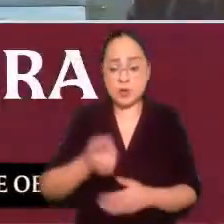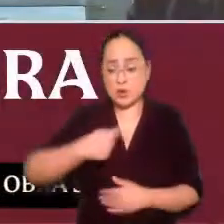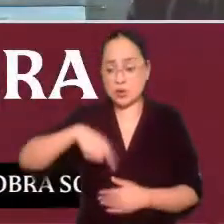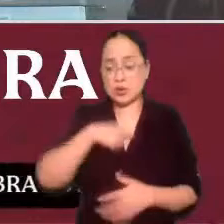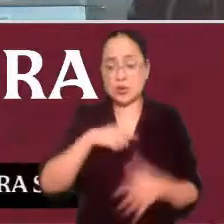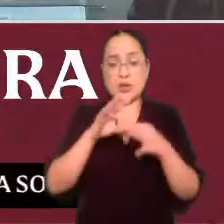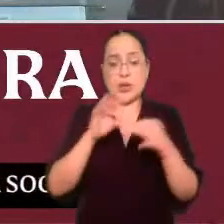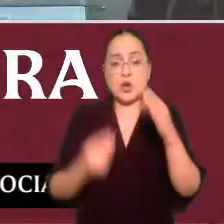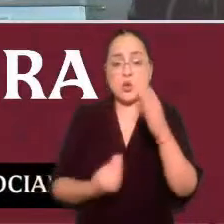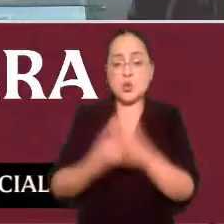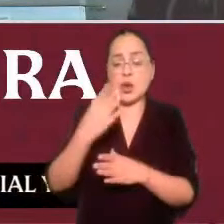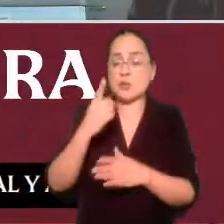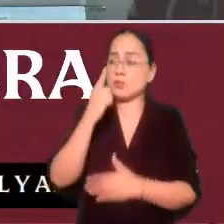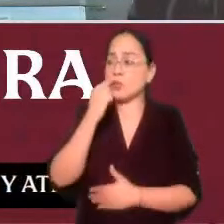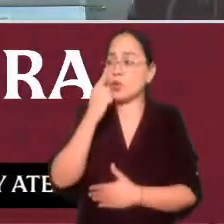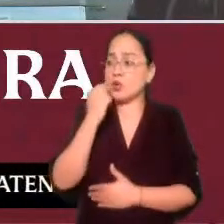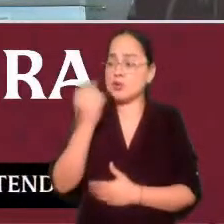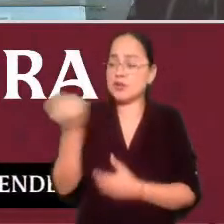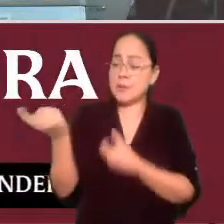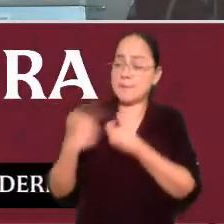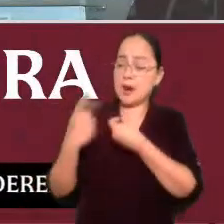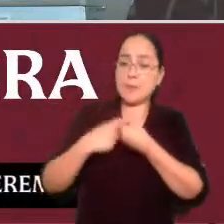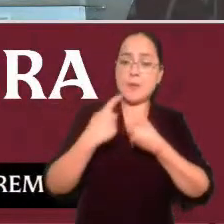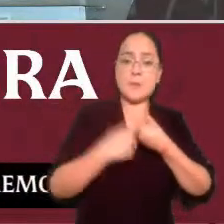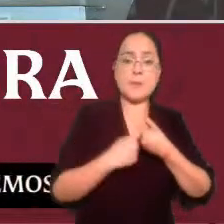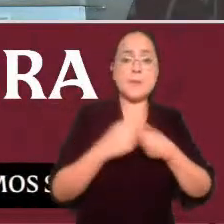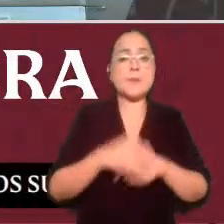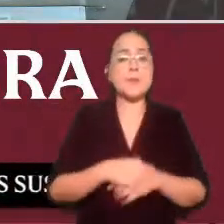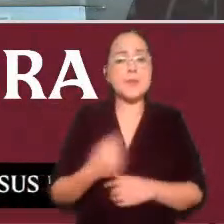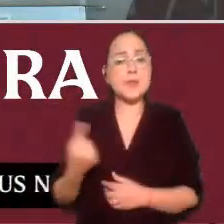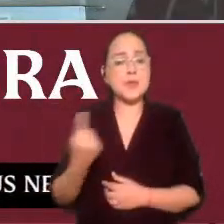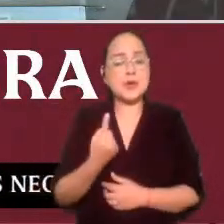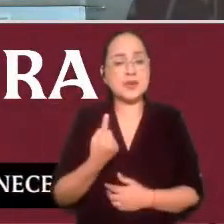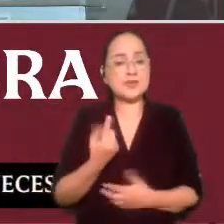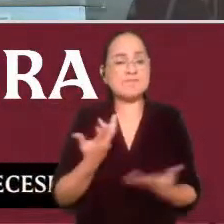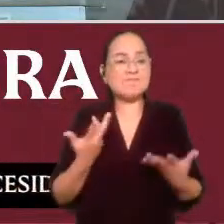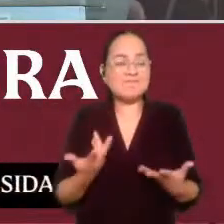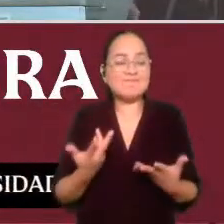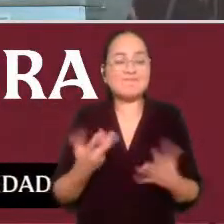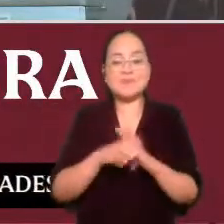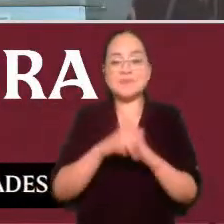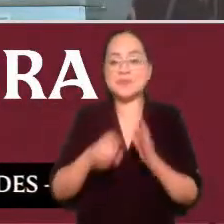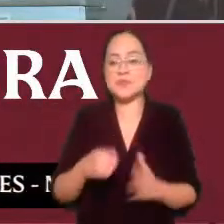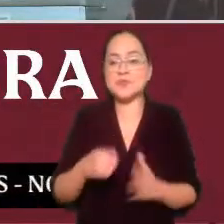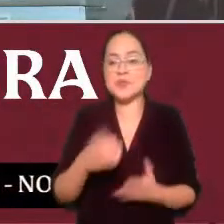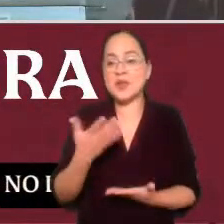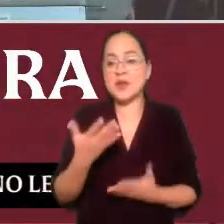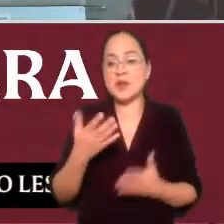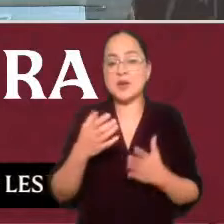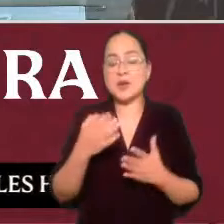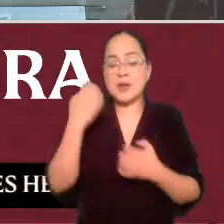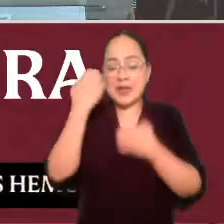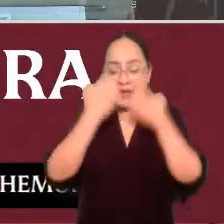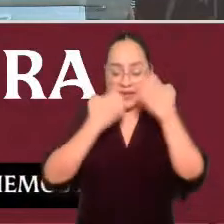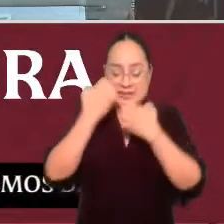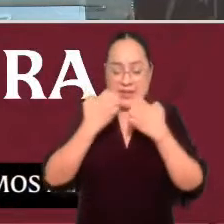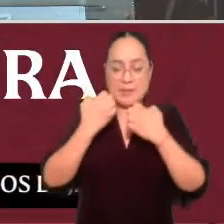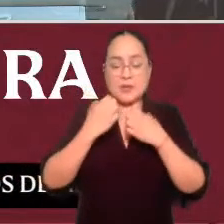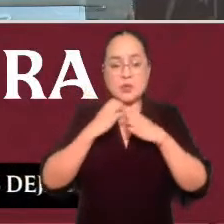agentes, existiendo muchos factores en contra, ¿no? Entre ellos los exámenes de control y confianza.